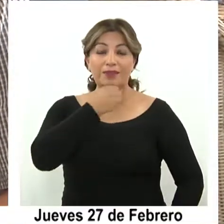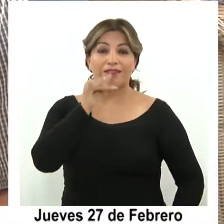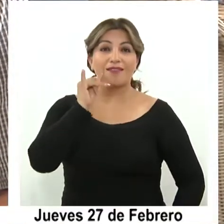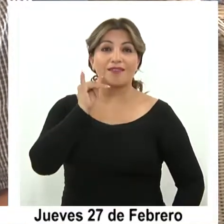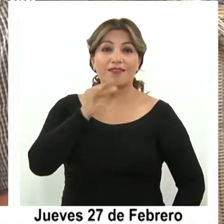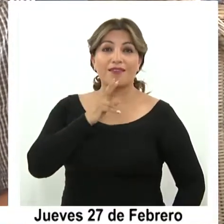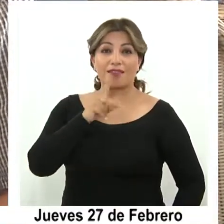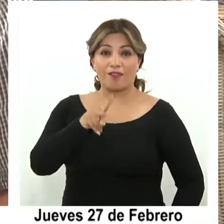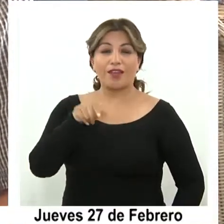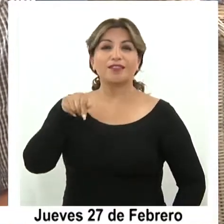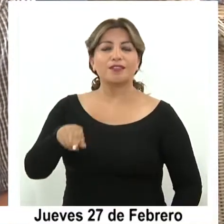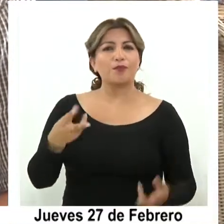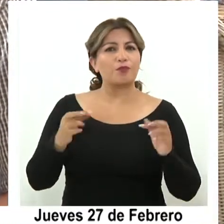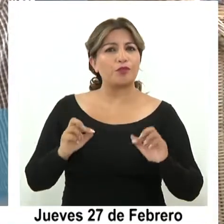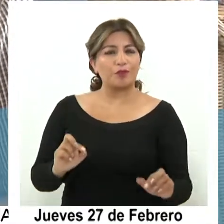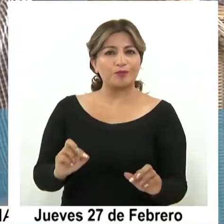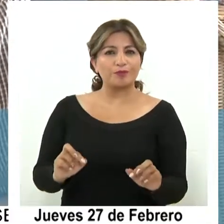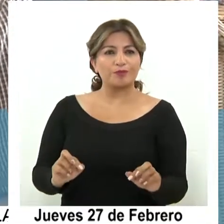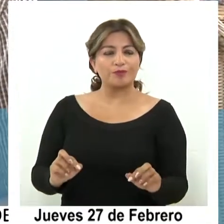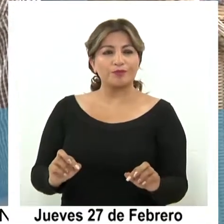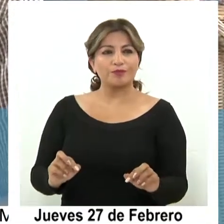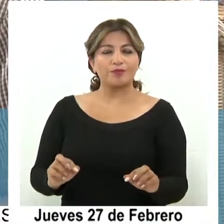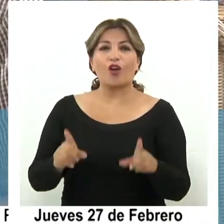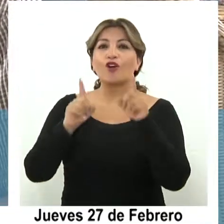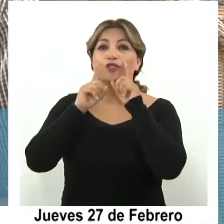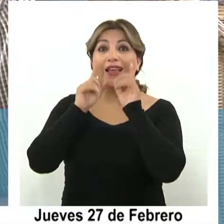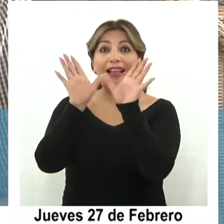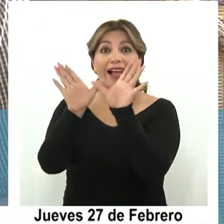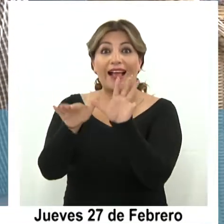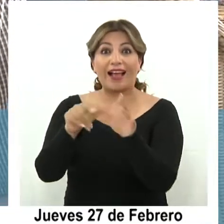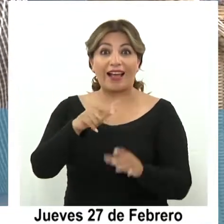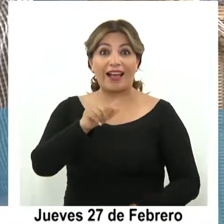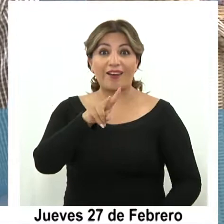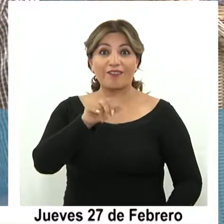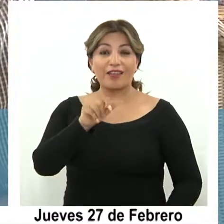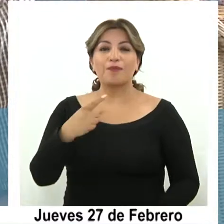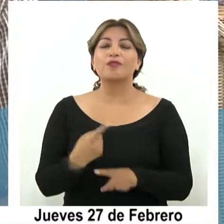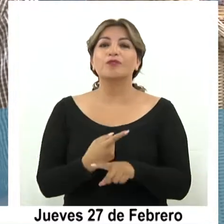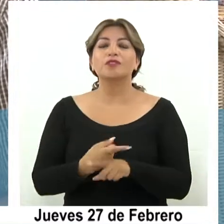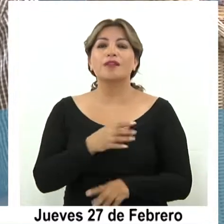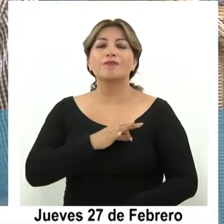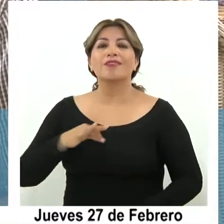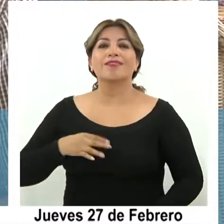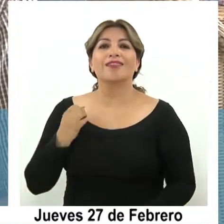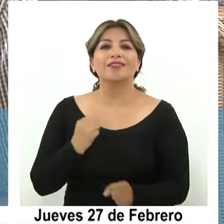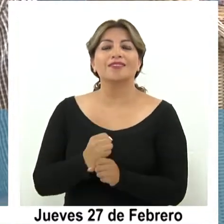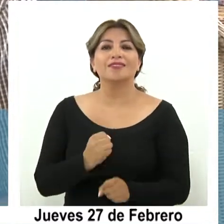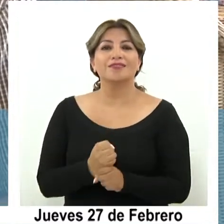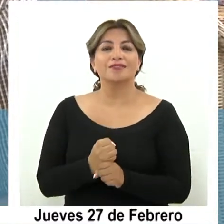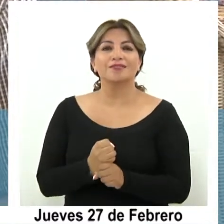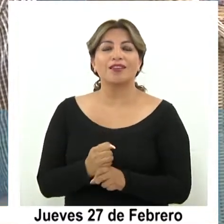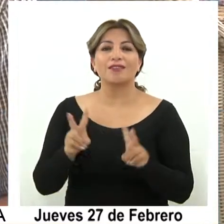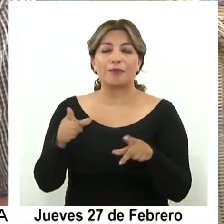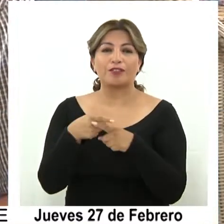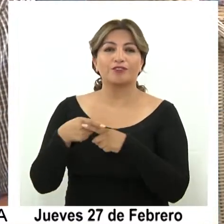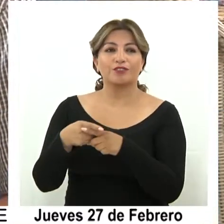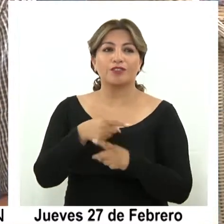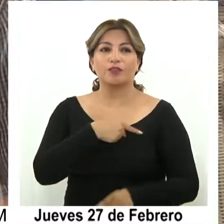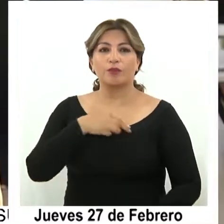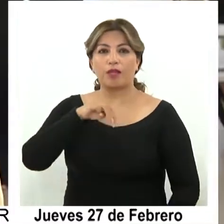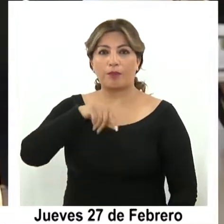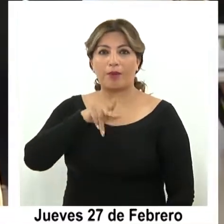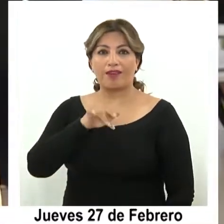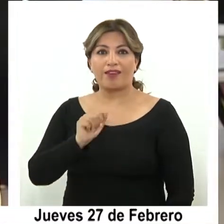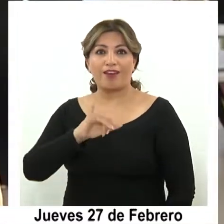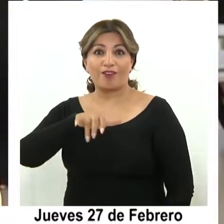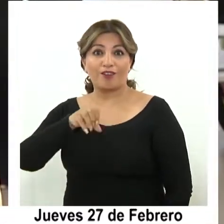Especial de prensa en Iquique Televisión, en esta oportunidad desde el Hotel Gavina para conversar con la ministra del Trabajo y Previsión Social,